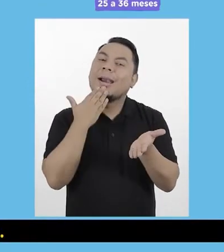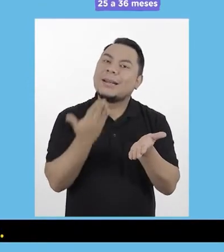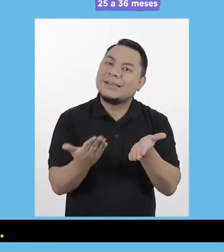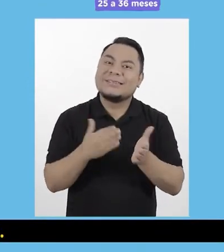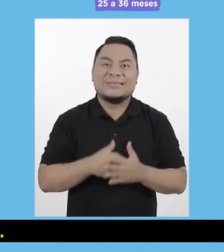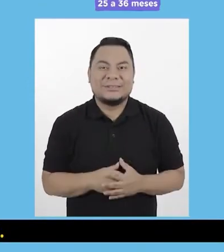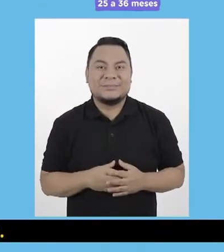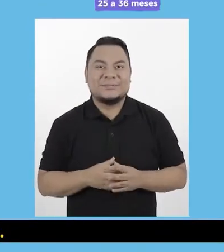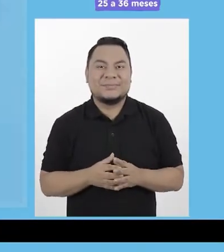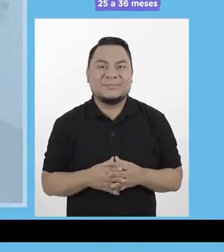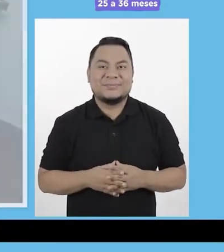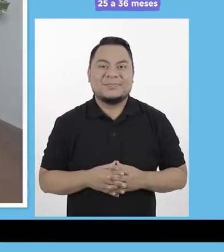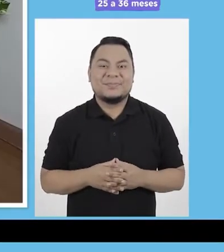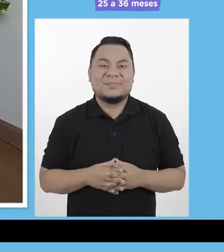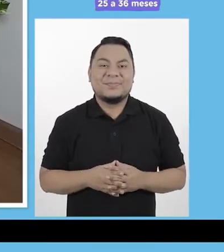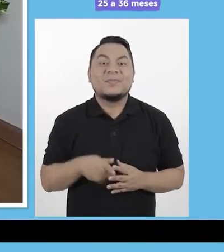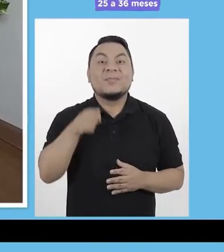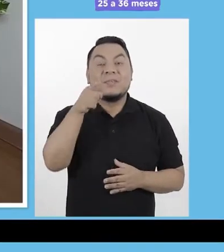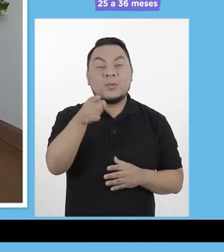ayuda.